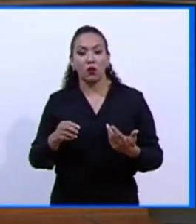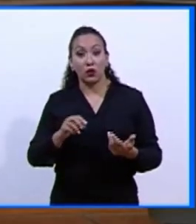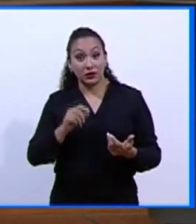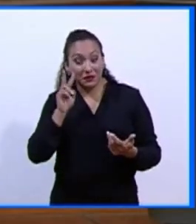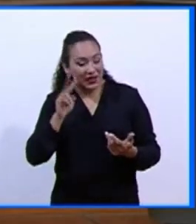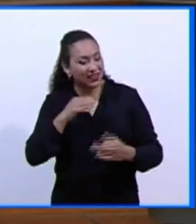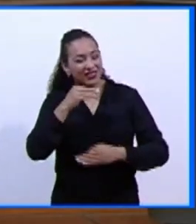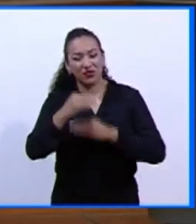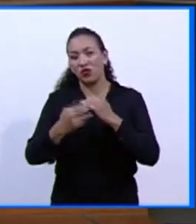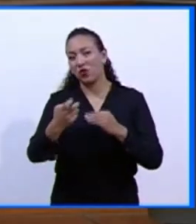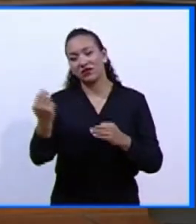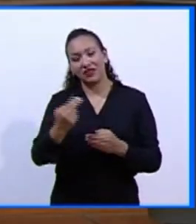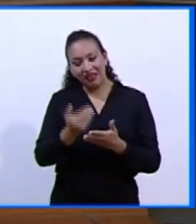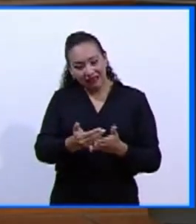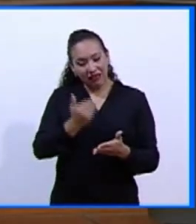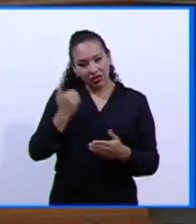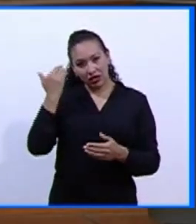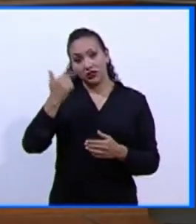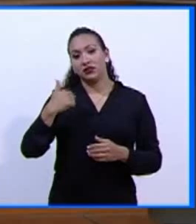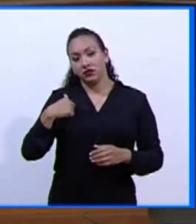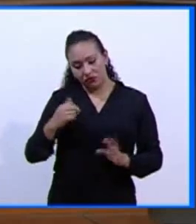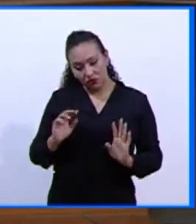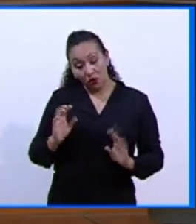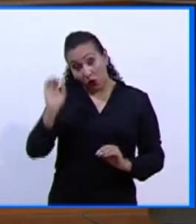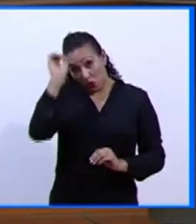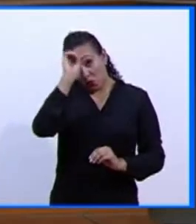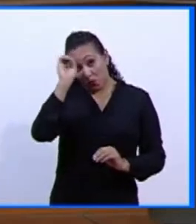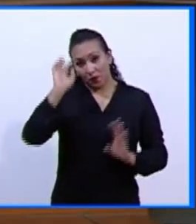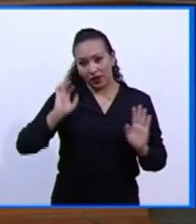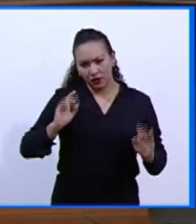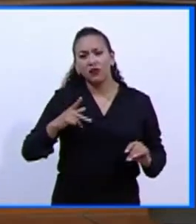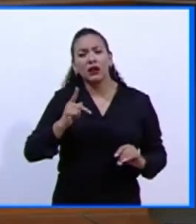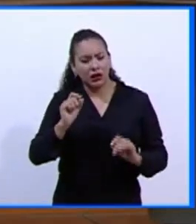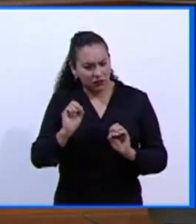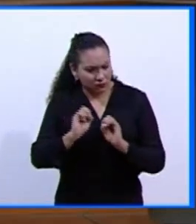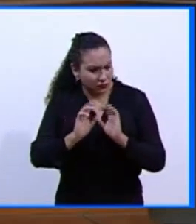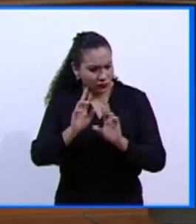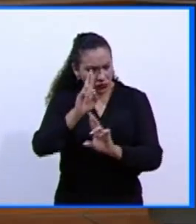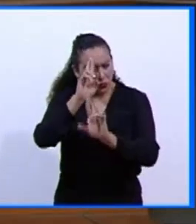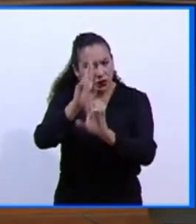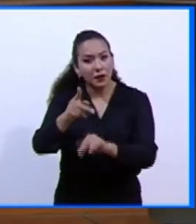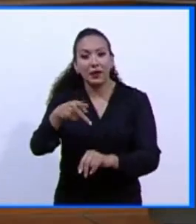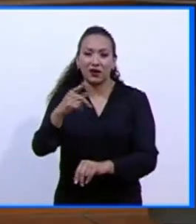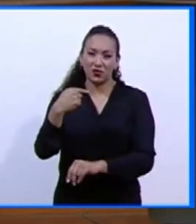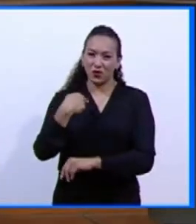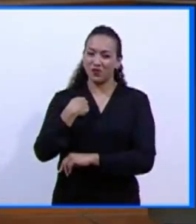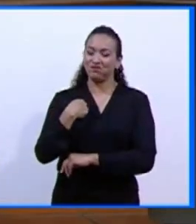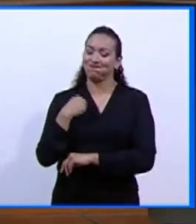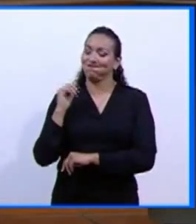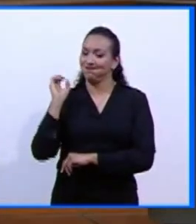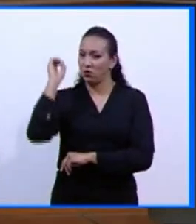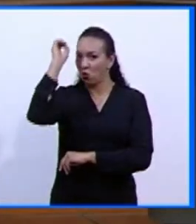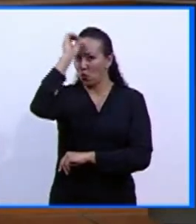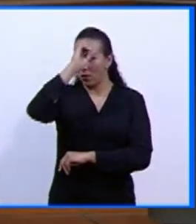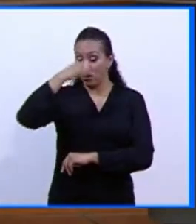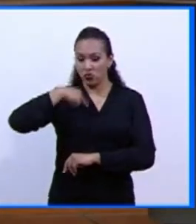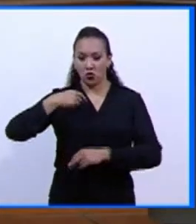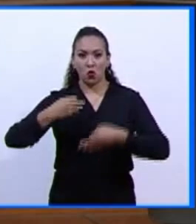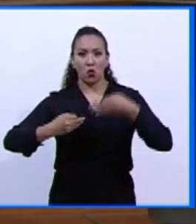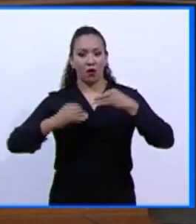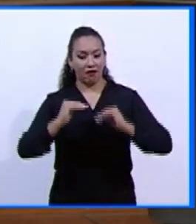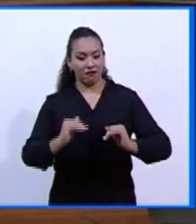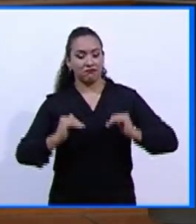inconstitucional. Con todo respeto, yo nunca compartiría como juez